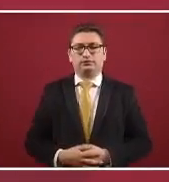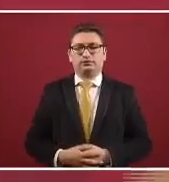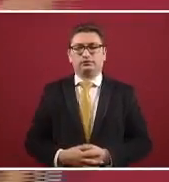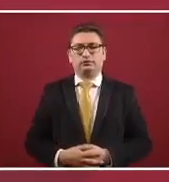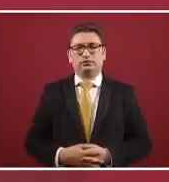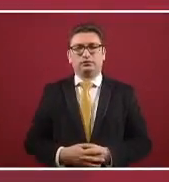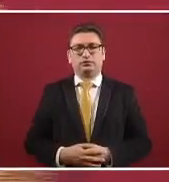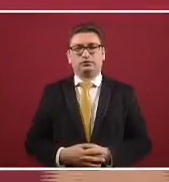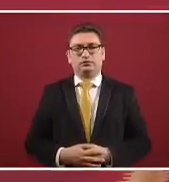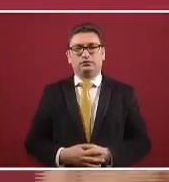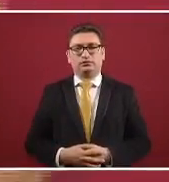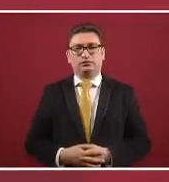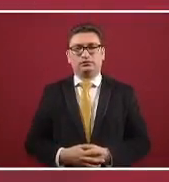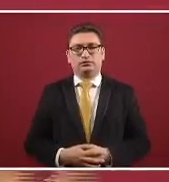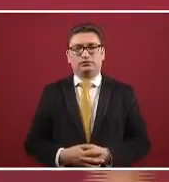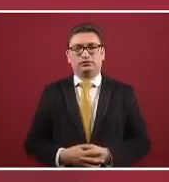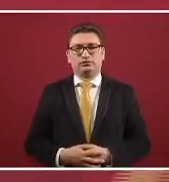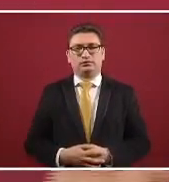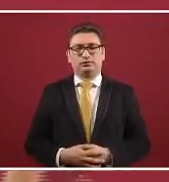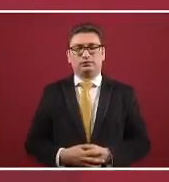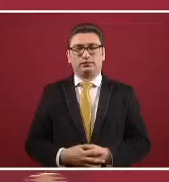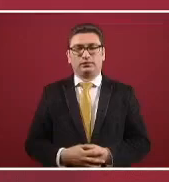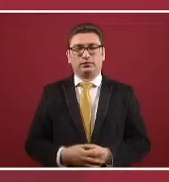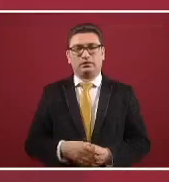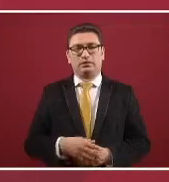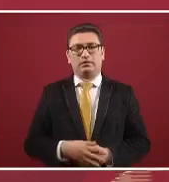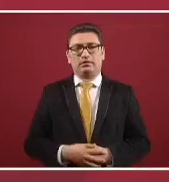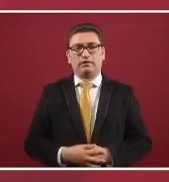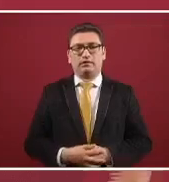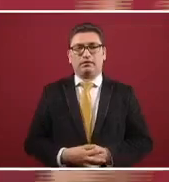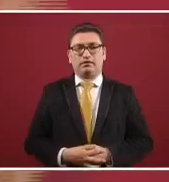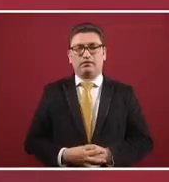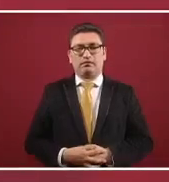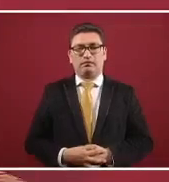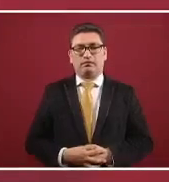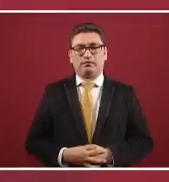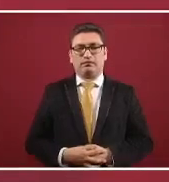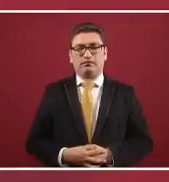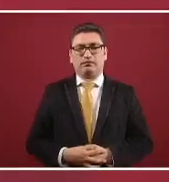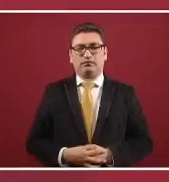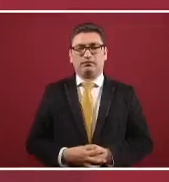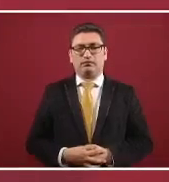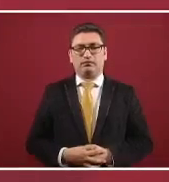el otro punto de vista de que